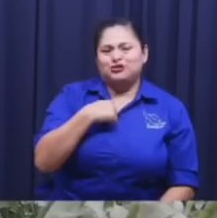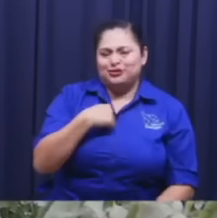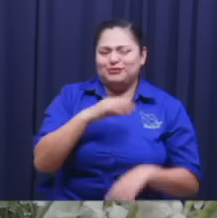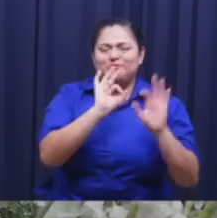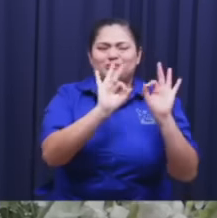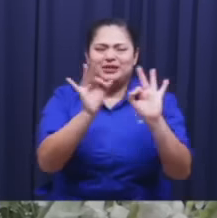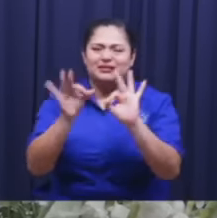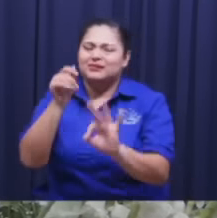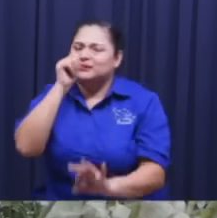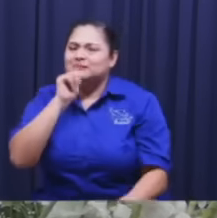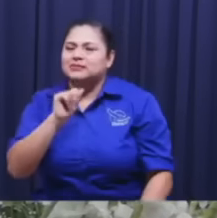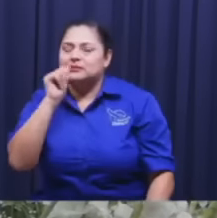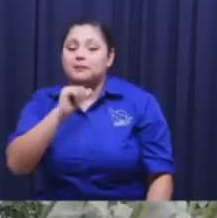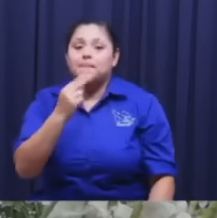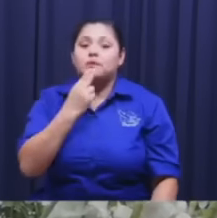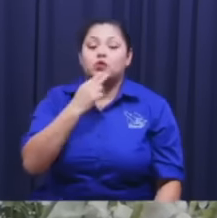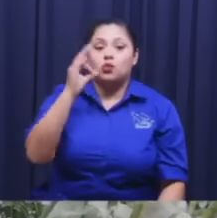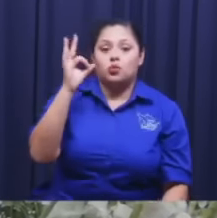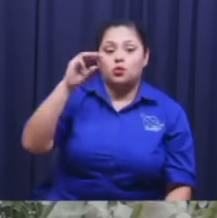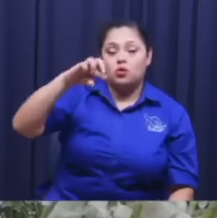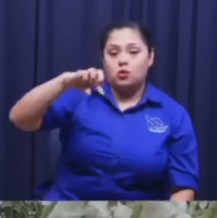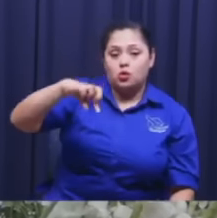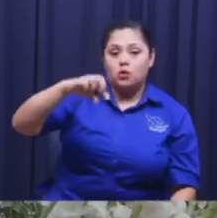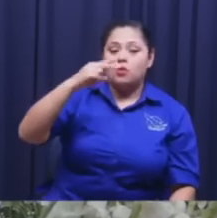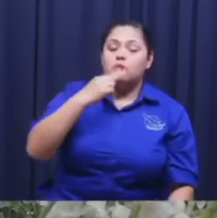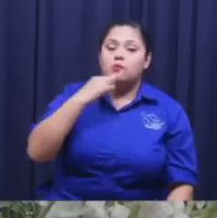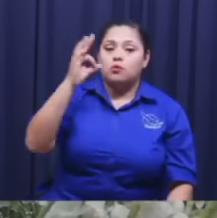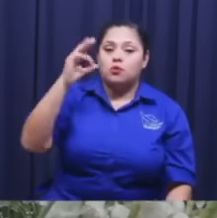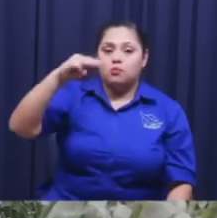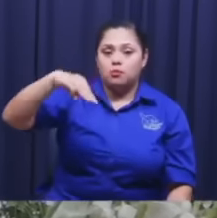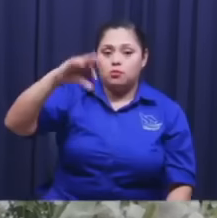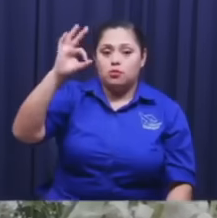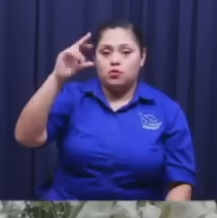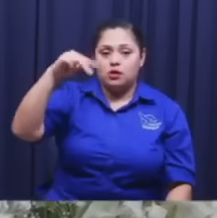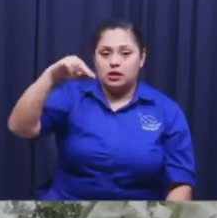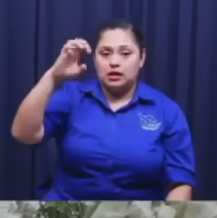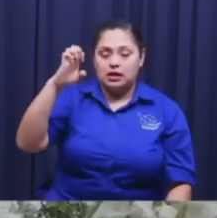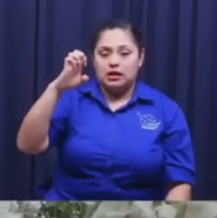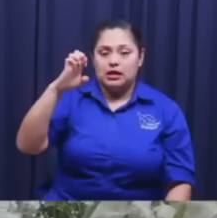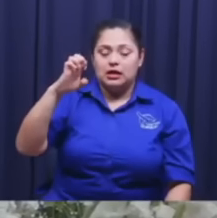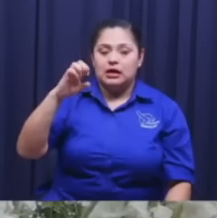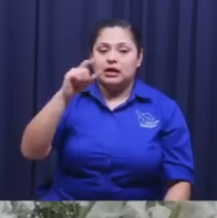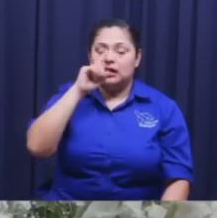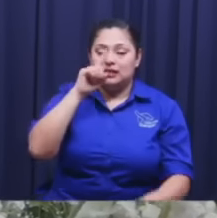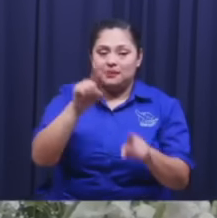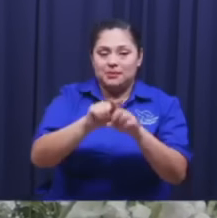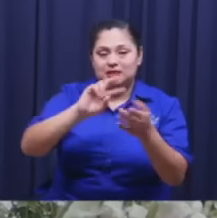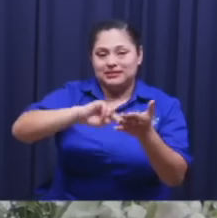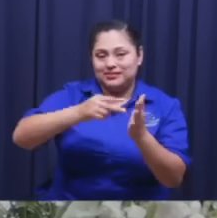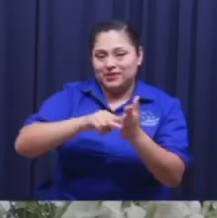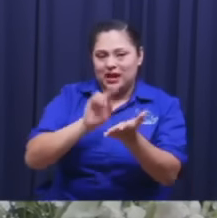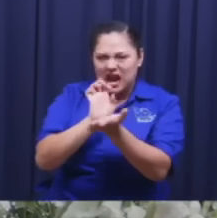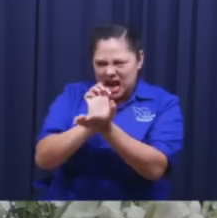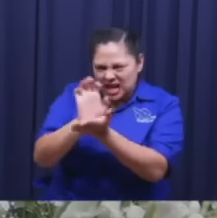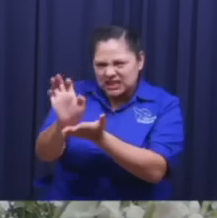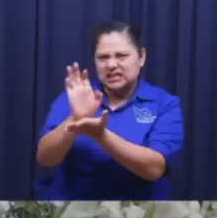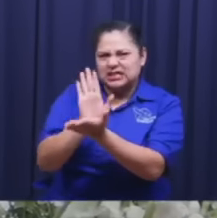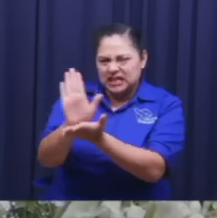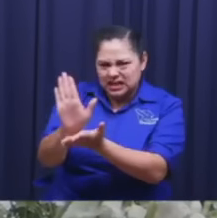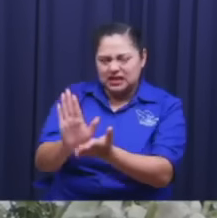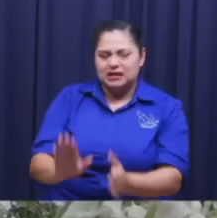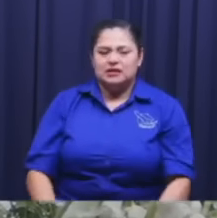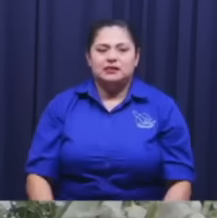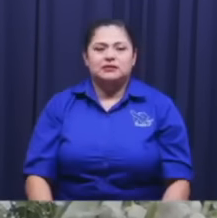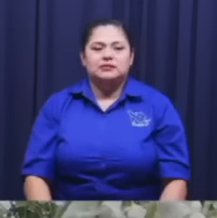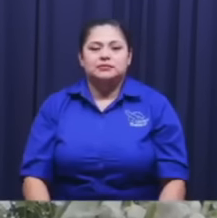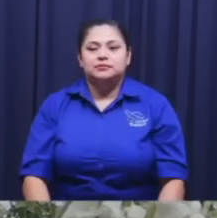paciencia upomone, que quiere decir también resistencia. Entonces, dentro de todas las cosas, y para no volver a repetir muchas